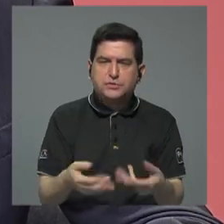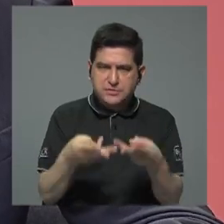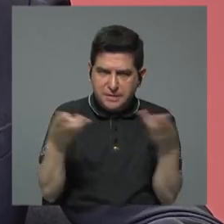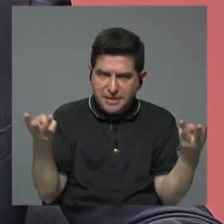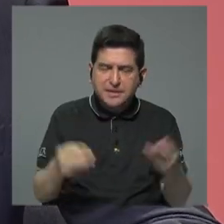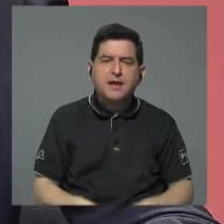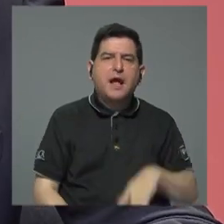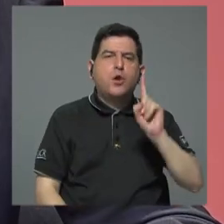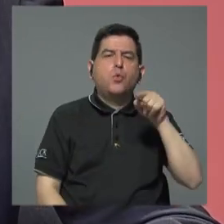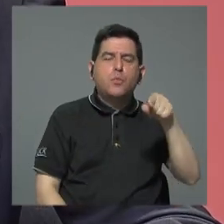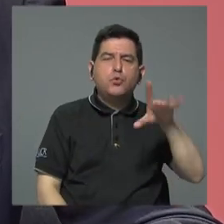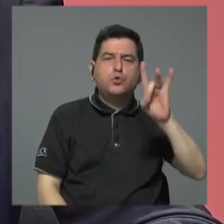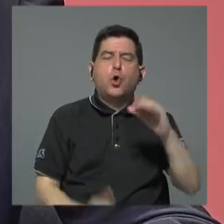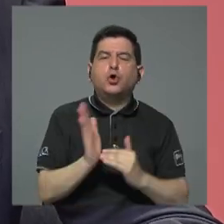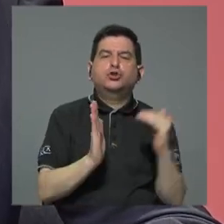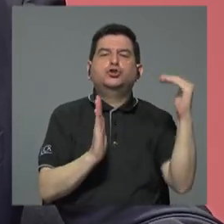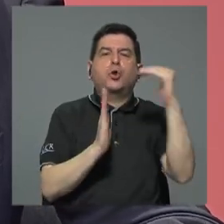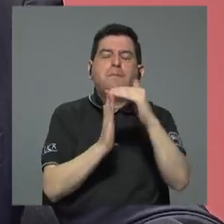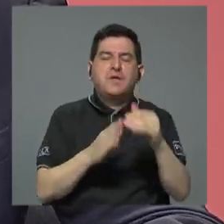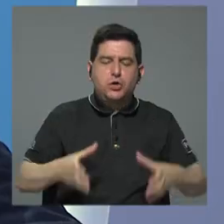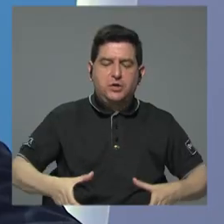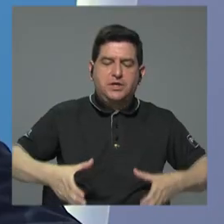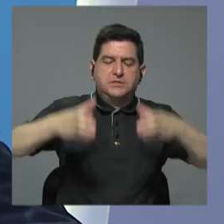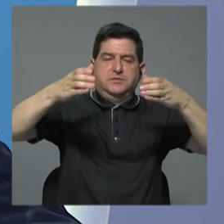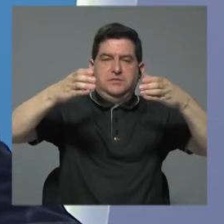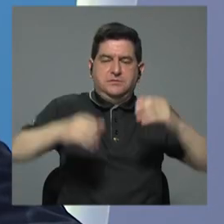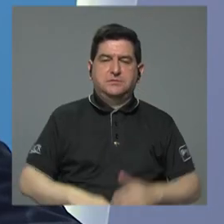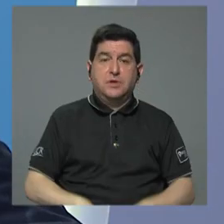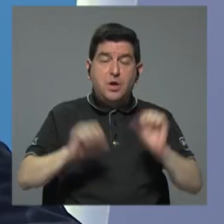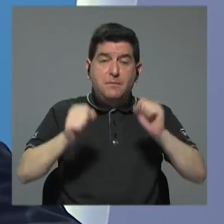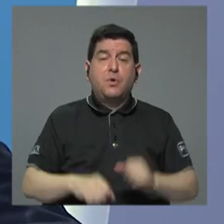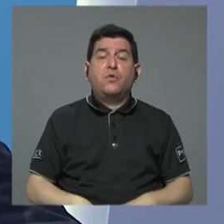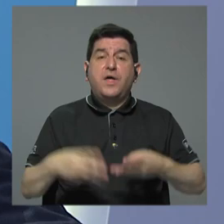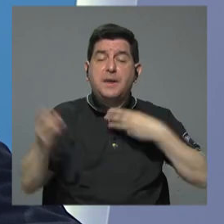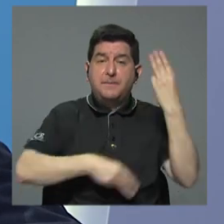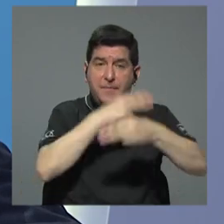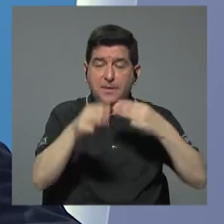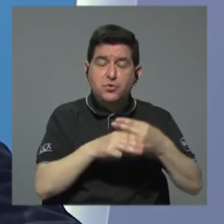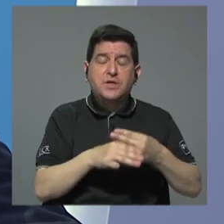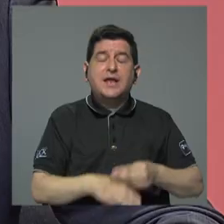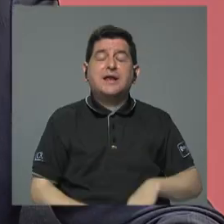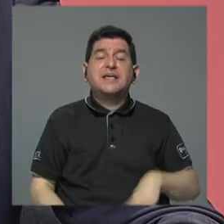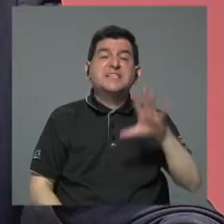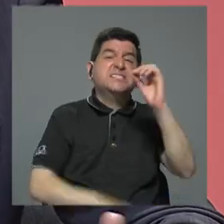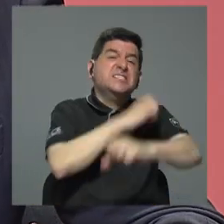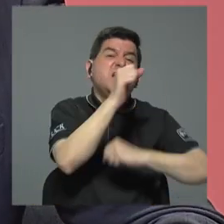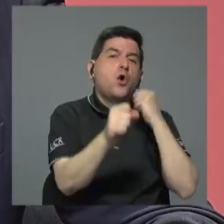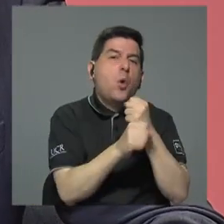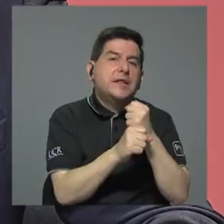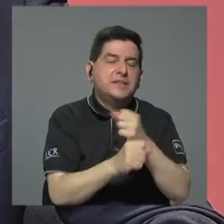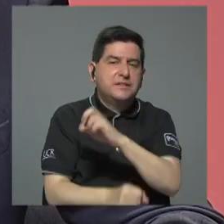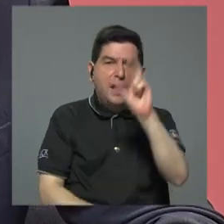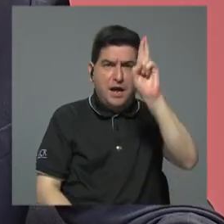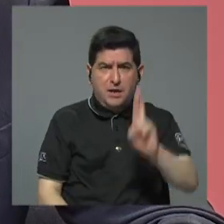menos 1.8 billones de barriles para abastecer el mercado mundial por 50 años. Costa